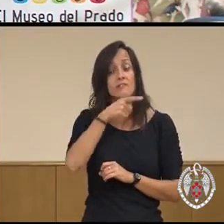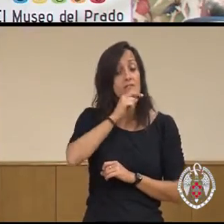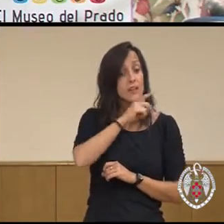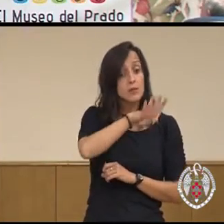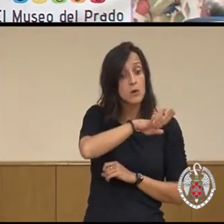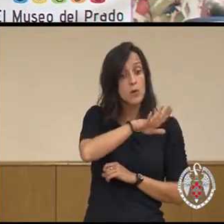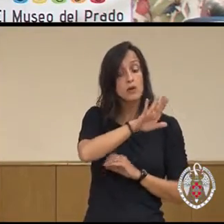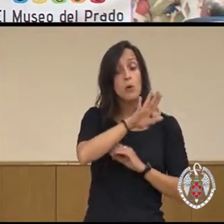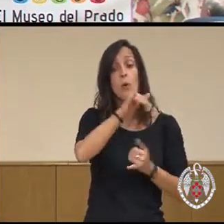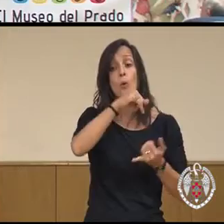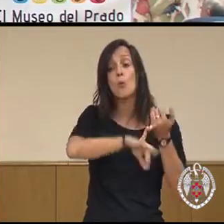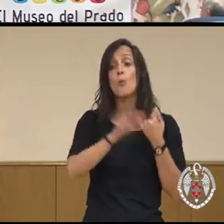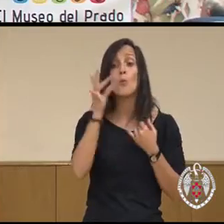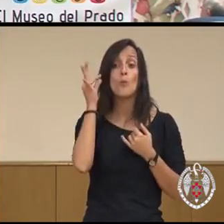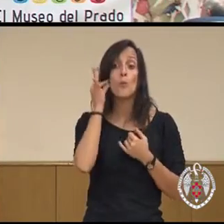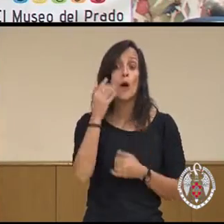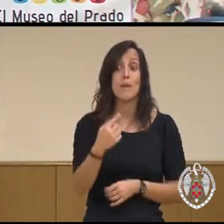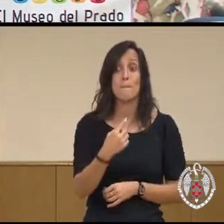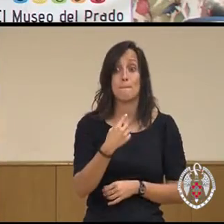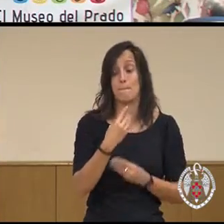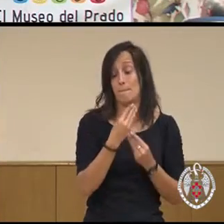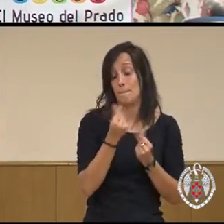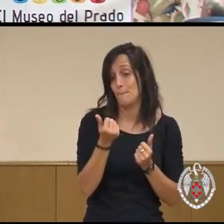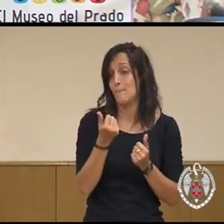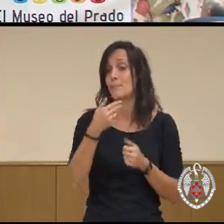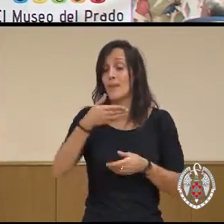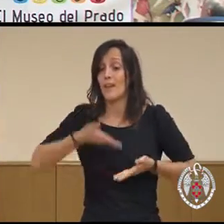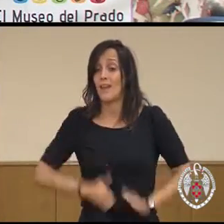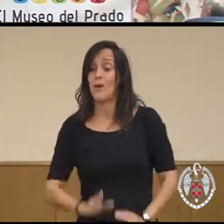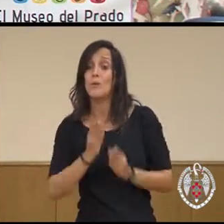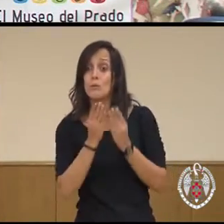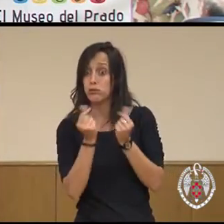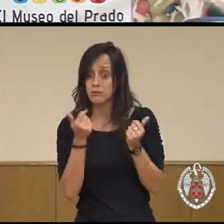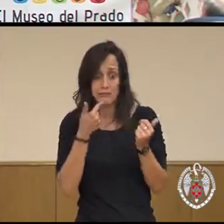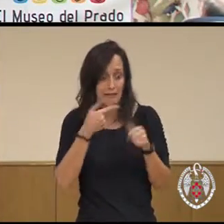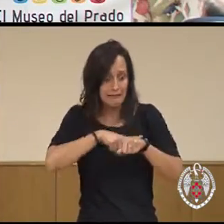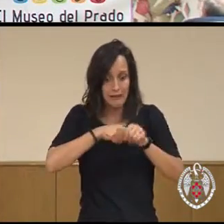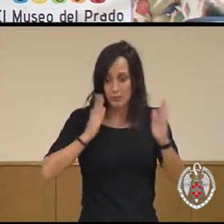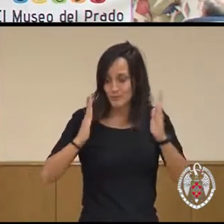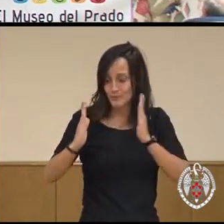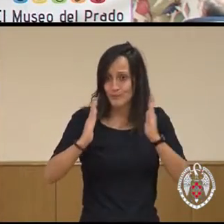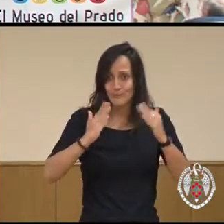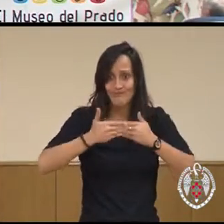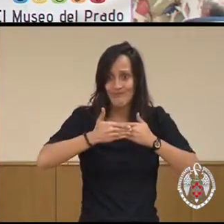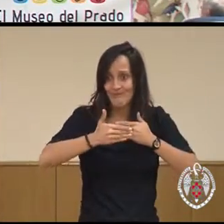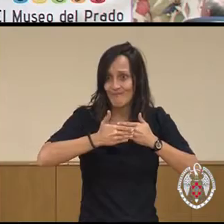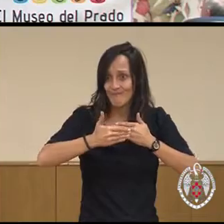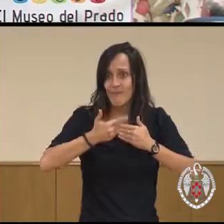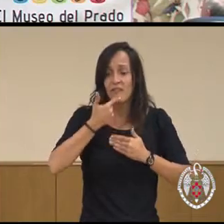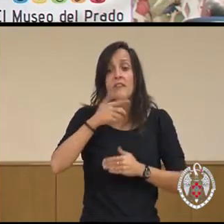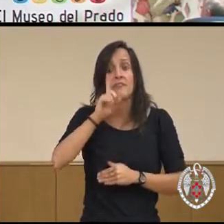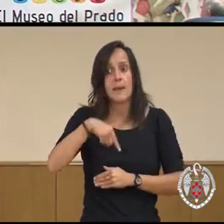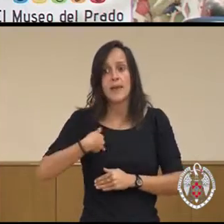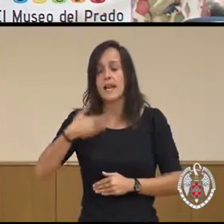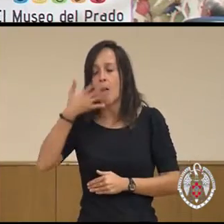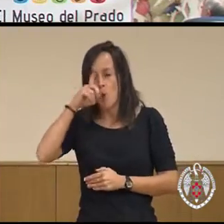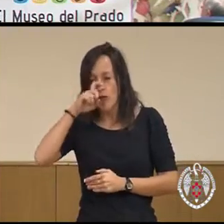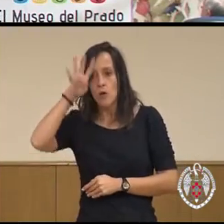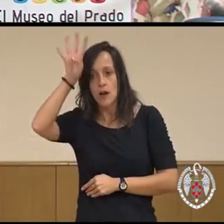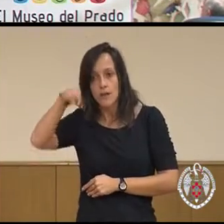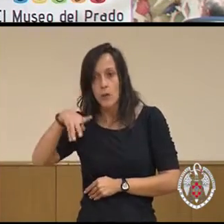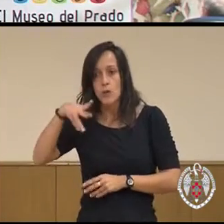a su mujer y a su hijo con muy poco tiempo de diferencia en esta misma década de 1640. Rebelaron Cataluña y Portugal y fueron